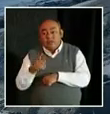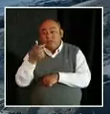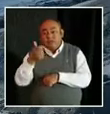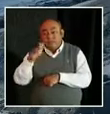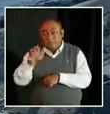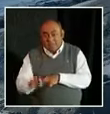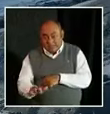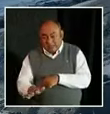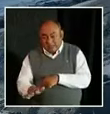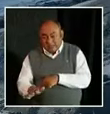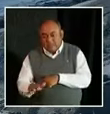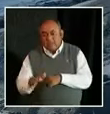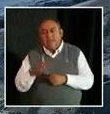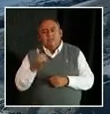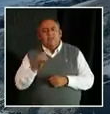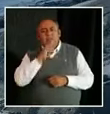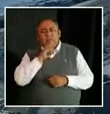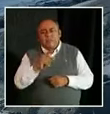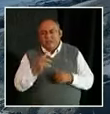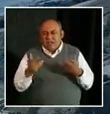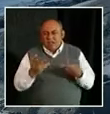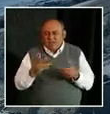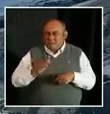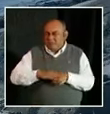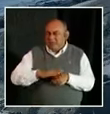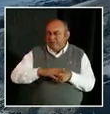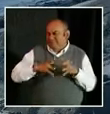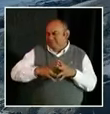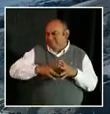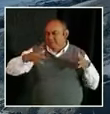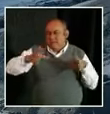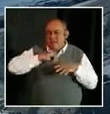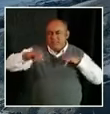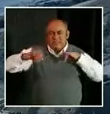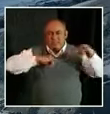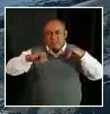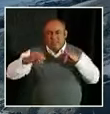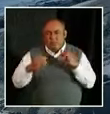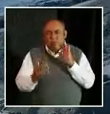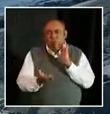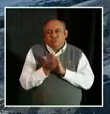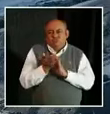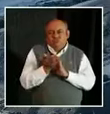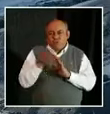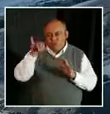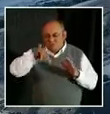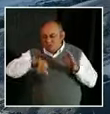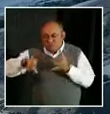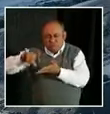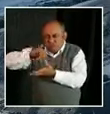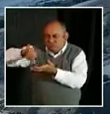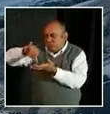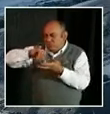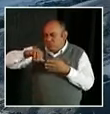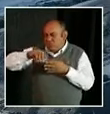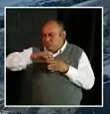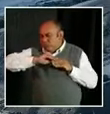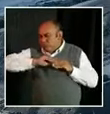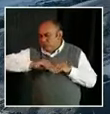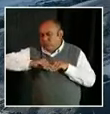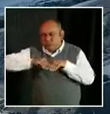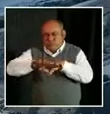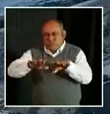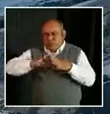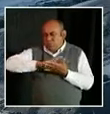y permite hacer obras que tienen una gran masividad. Hay algunas obras que se han realizado ya anteriormente